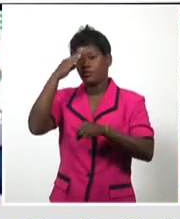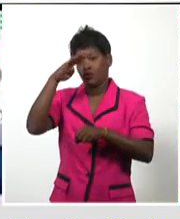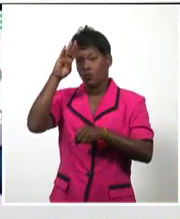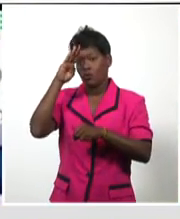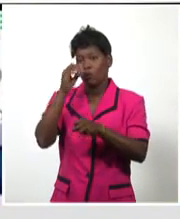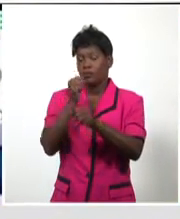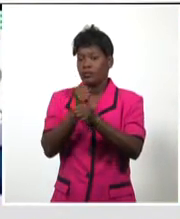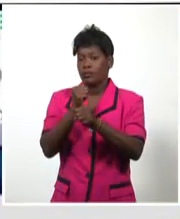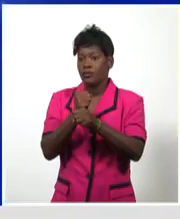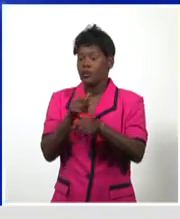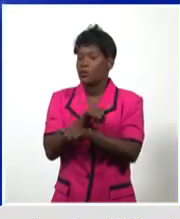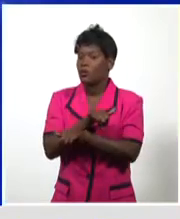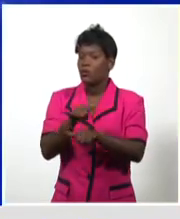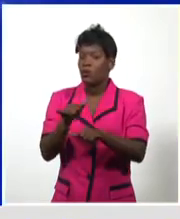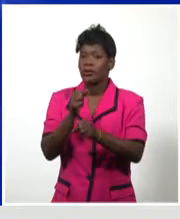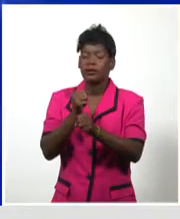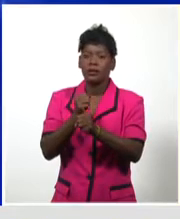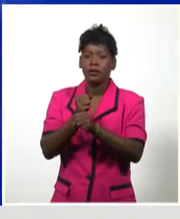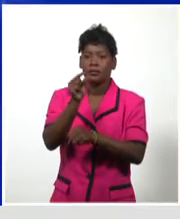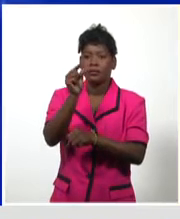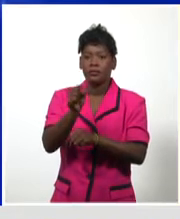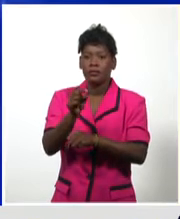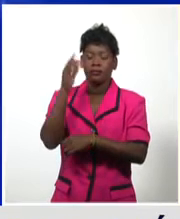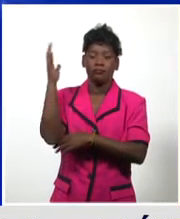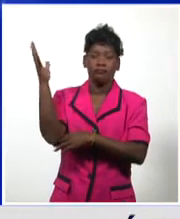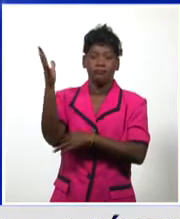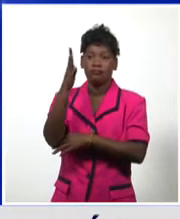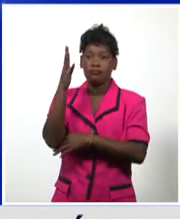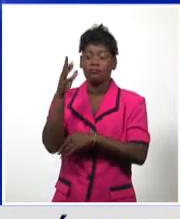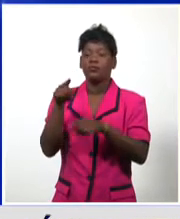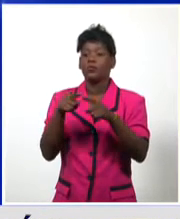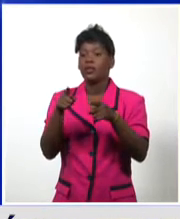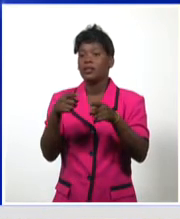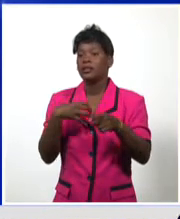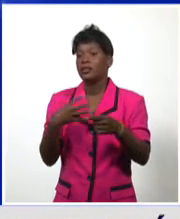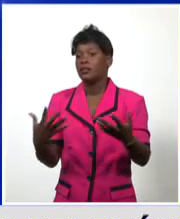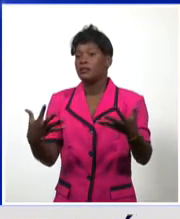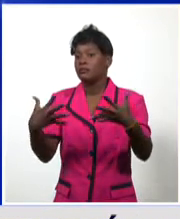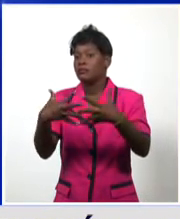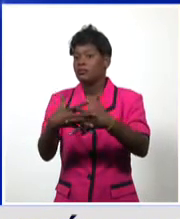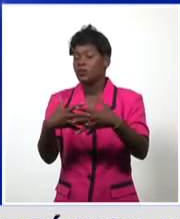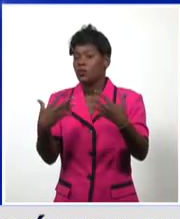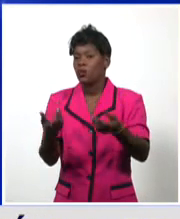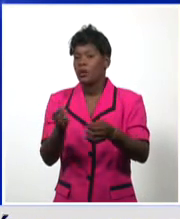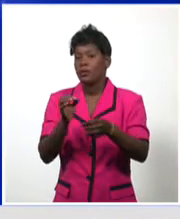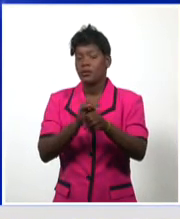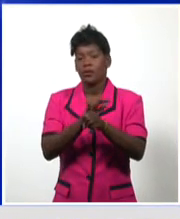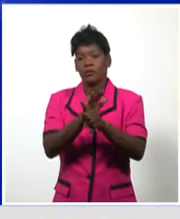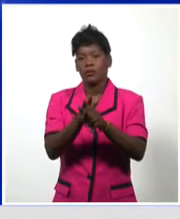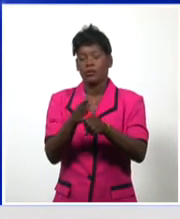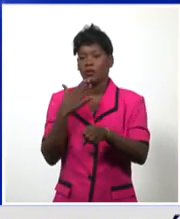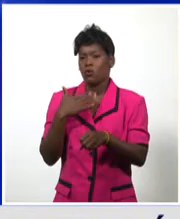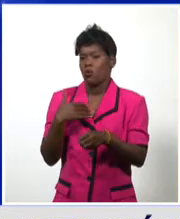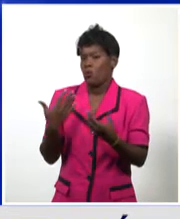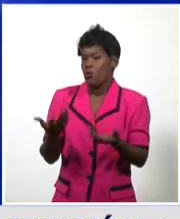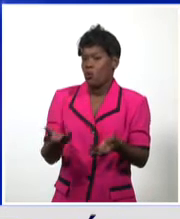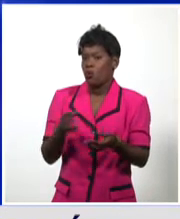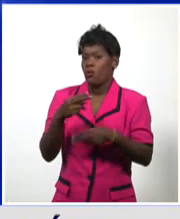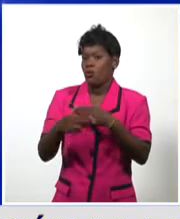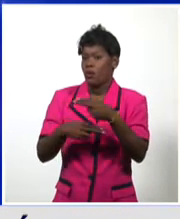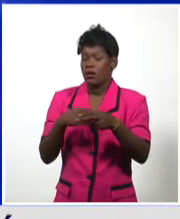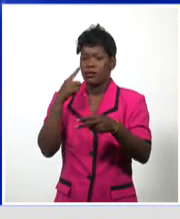de nuestro país, porque además han estado involucrados, doctor, en el enfrentamiento a la COVID-19. ¿De qué manera? ¿Cuáles son esas líneas de